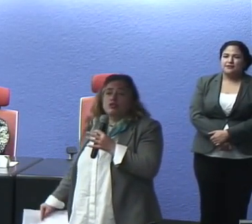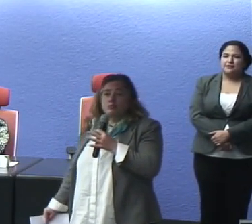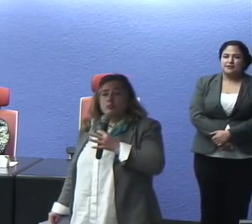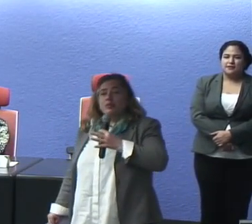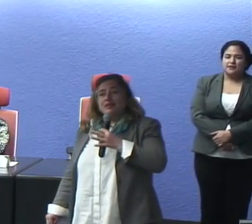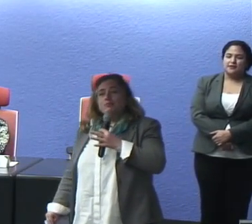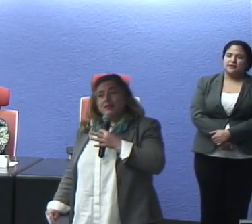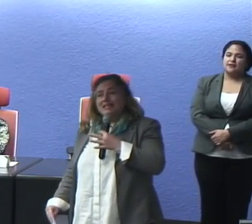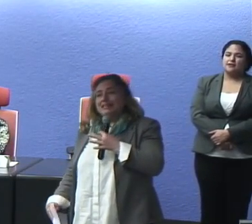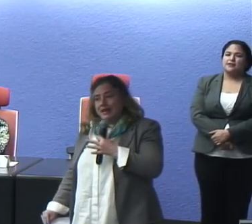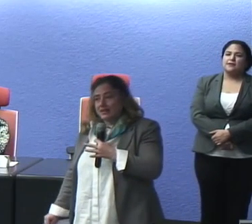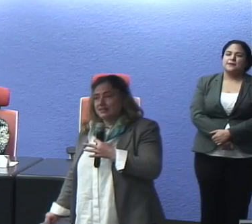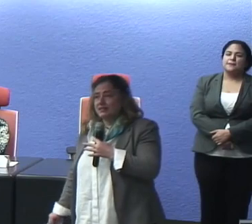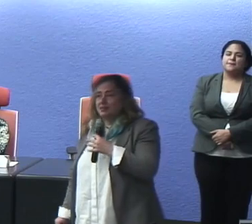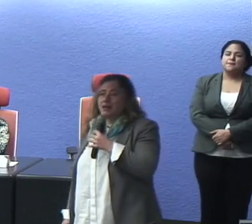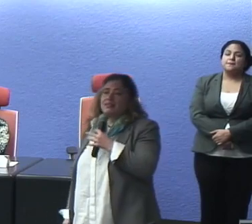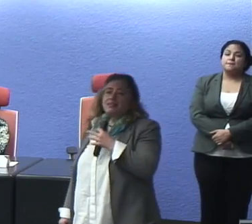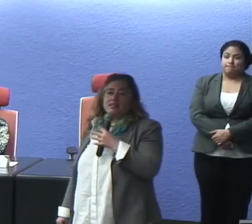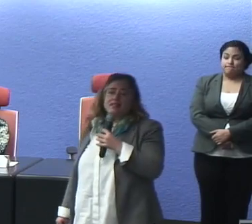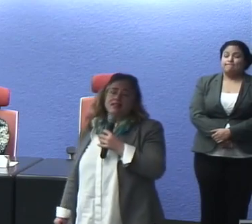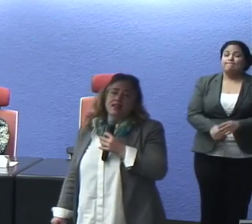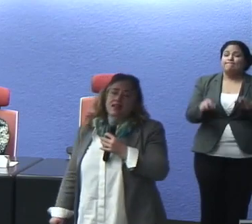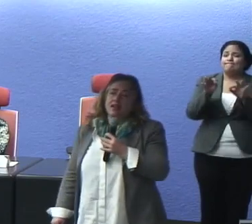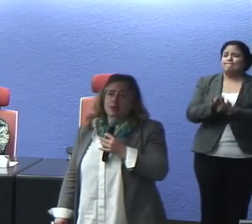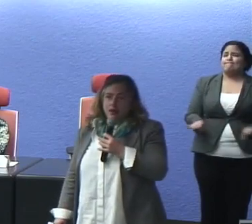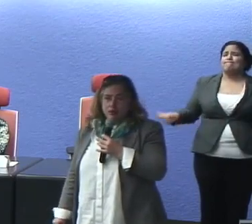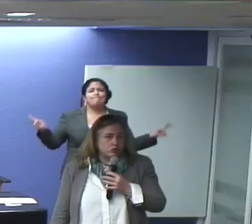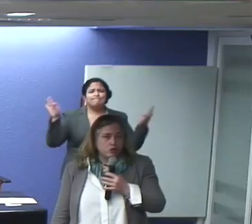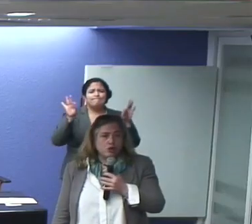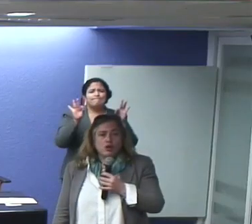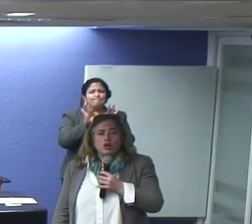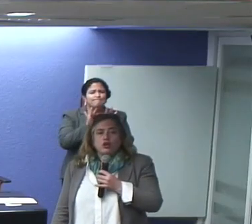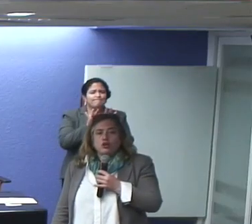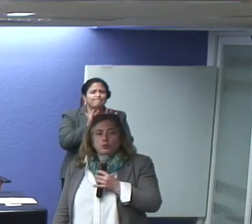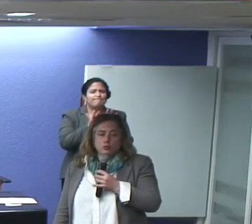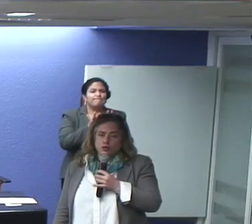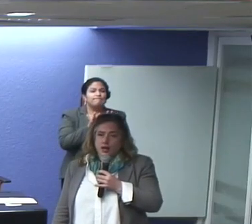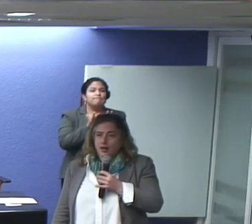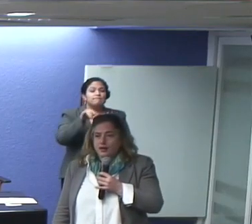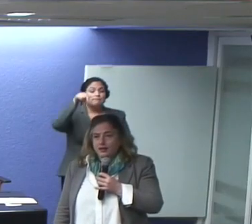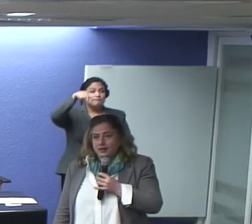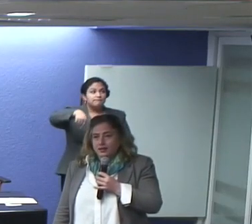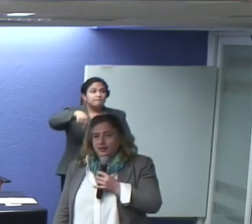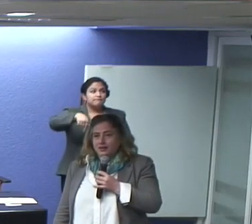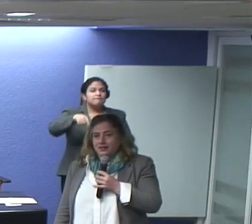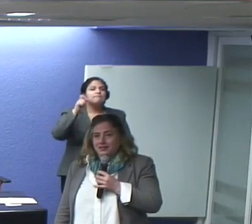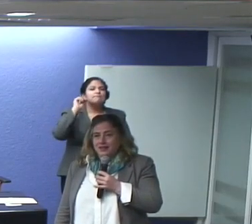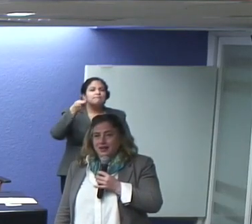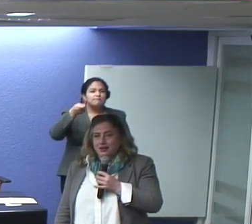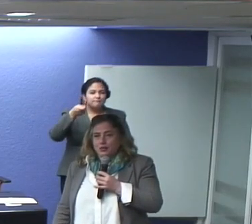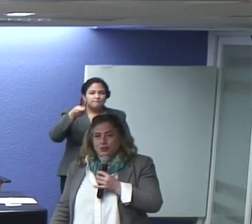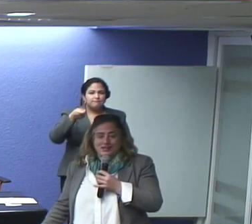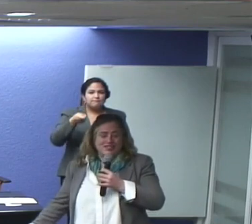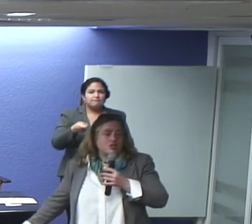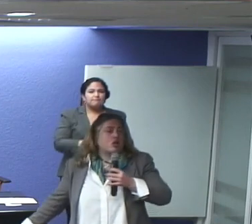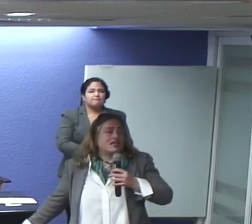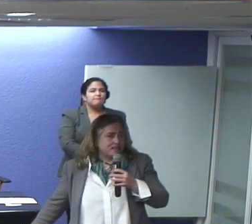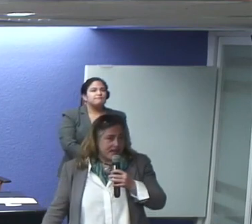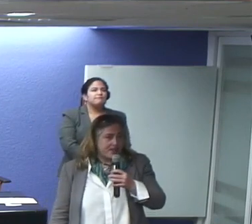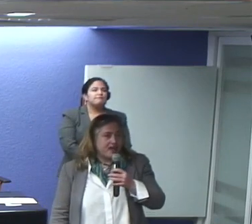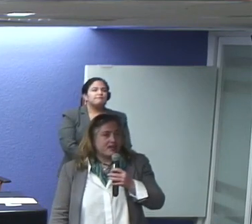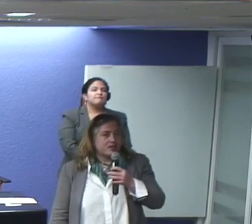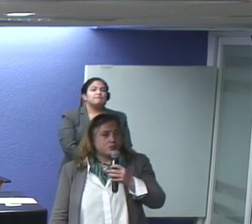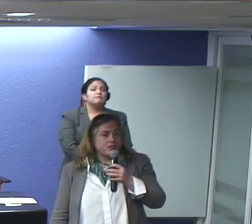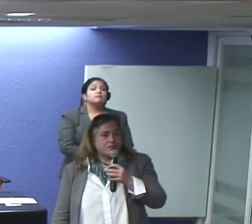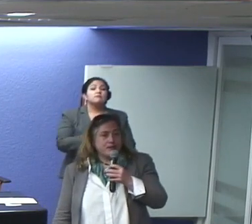Para nosotros es muy importante poder entrar en ese tema, decirles que el laboratorio no busca dar lecciones